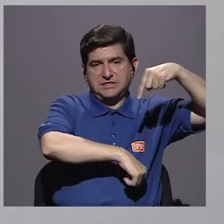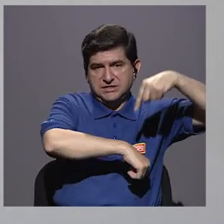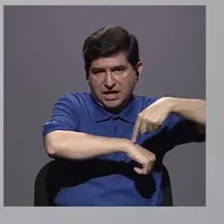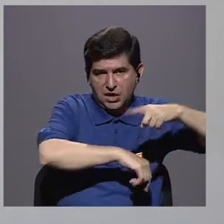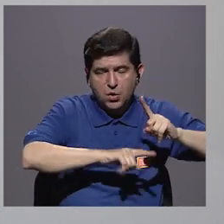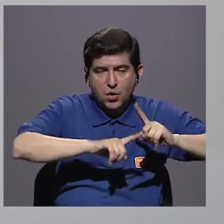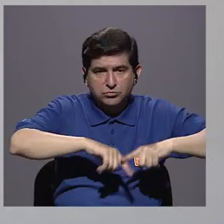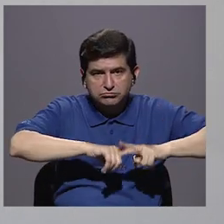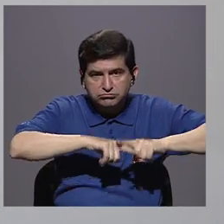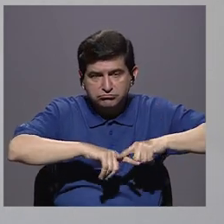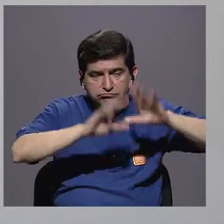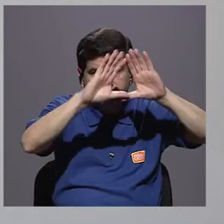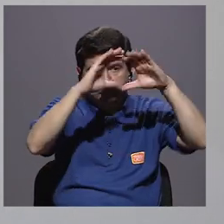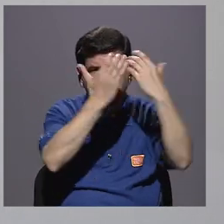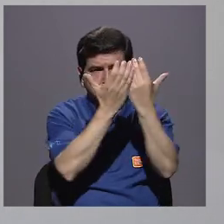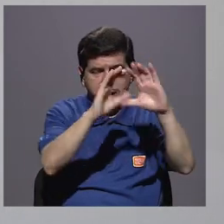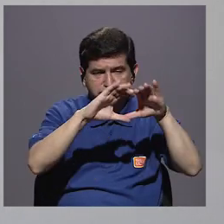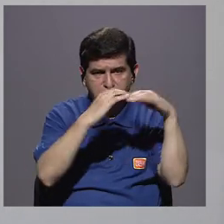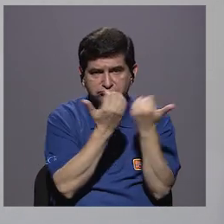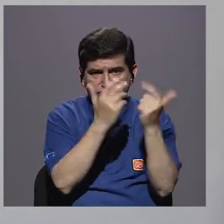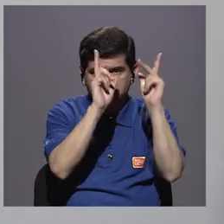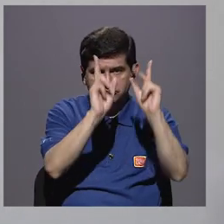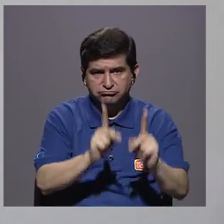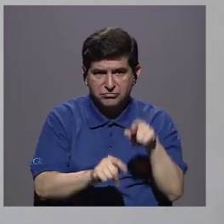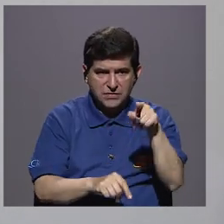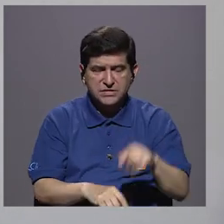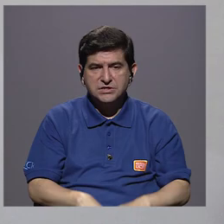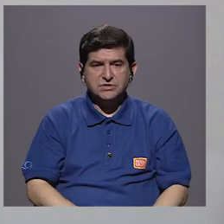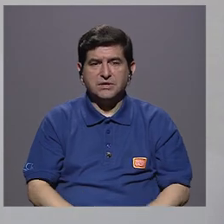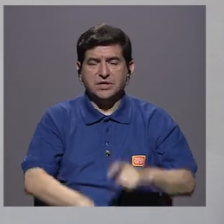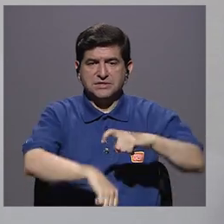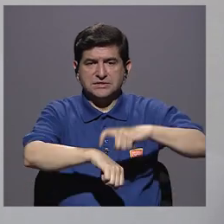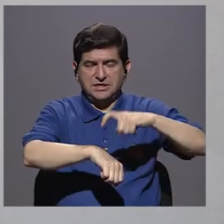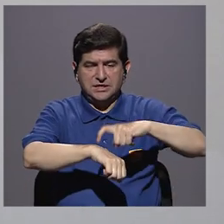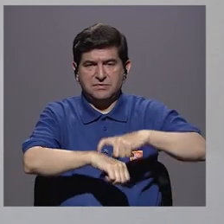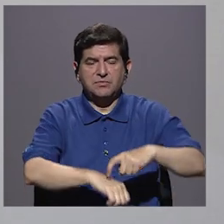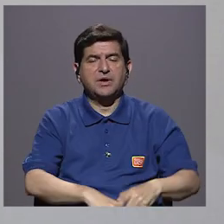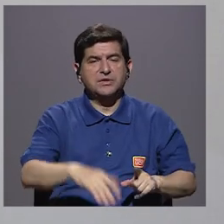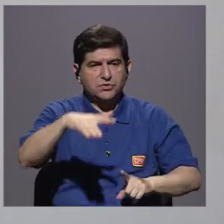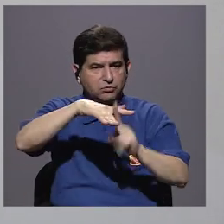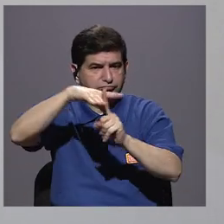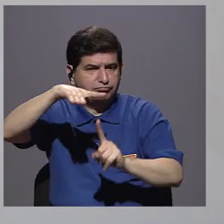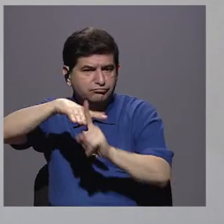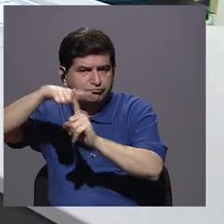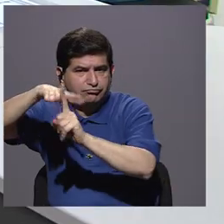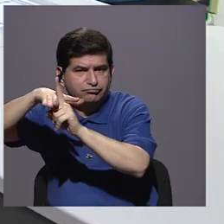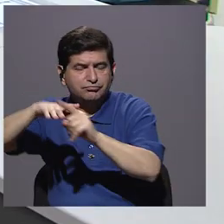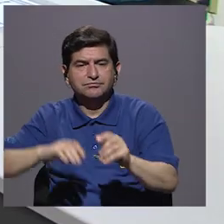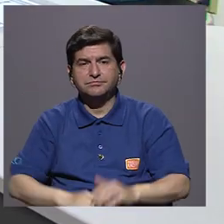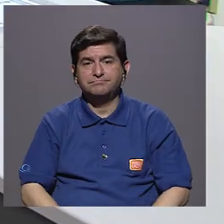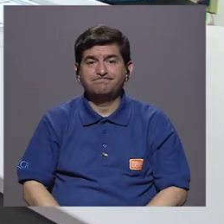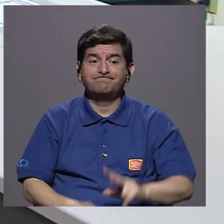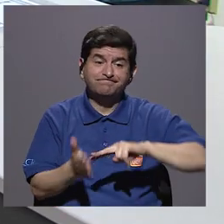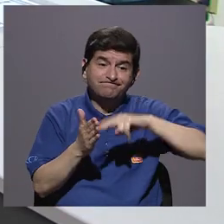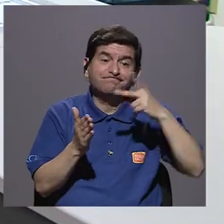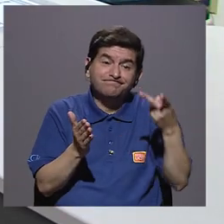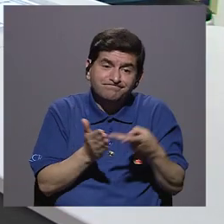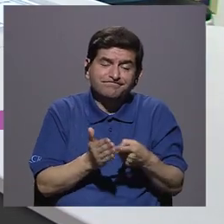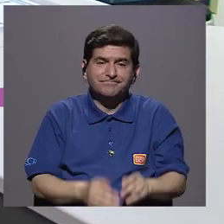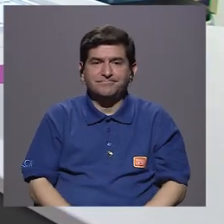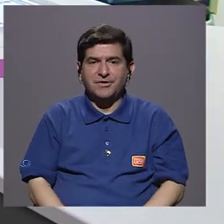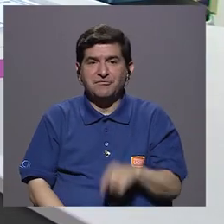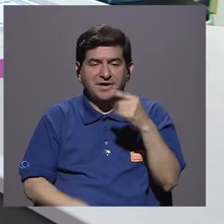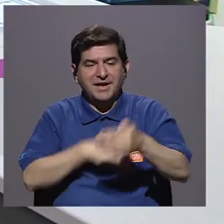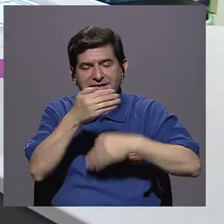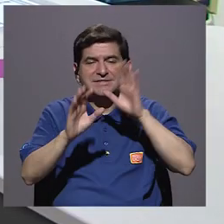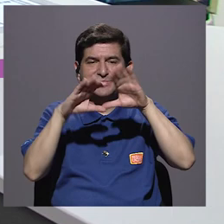3, 4 o hasta 5 horas, dependiendo de la clasificación de las personas que estén en el centro en ese momento y las que vayan llegando, ¿verdad? Eso significa el